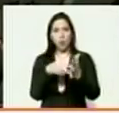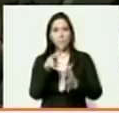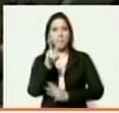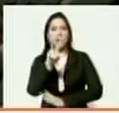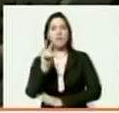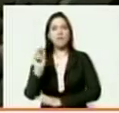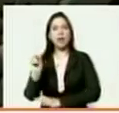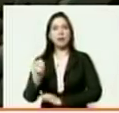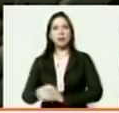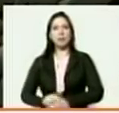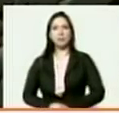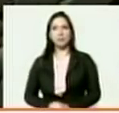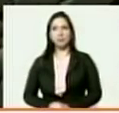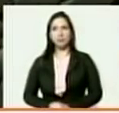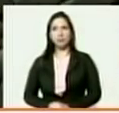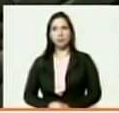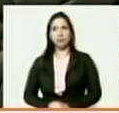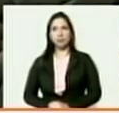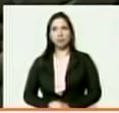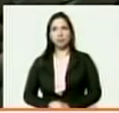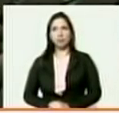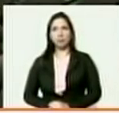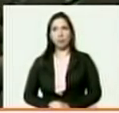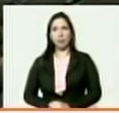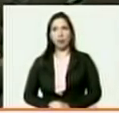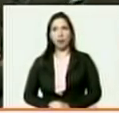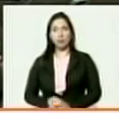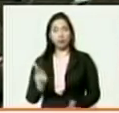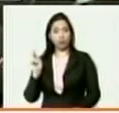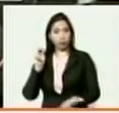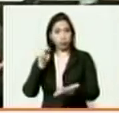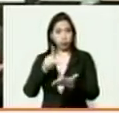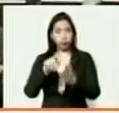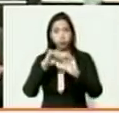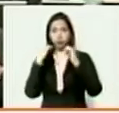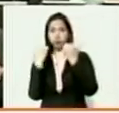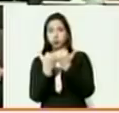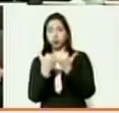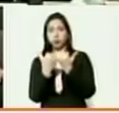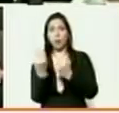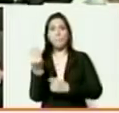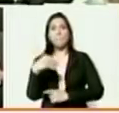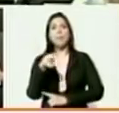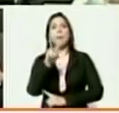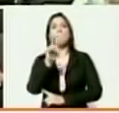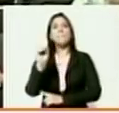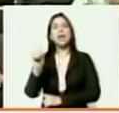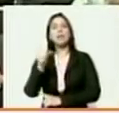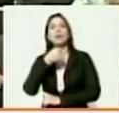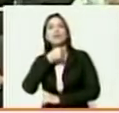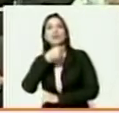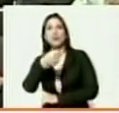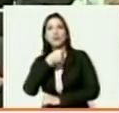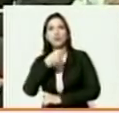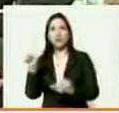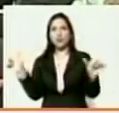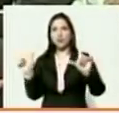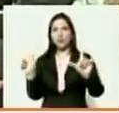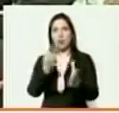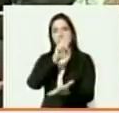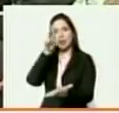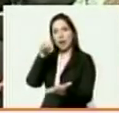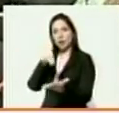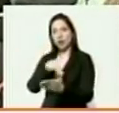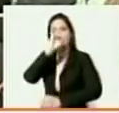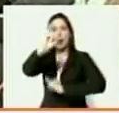2020. Presentes en el Salón Ayacucho más de 20 medios de comunicación nacionales